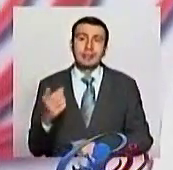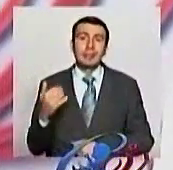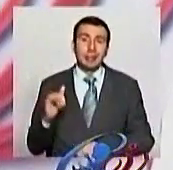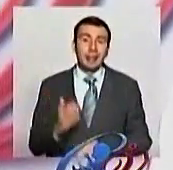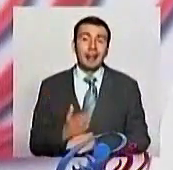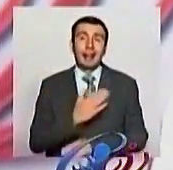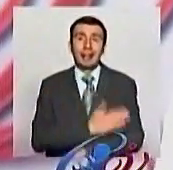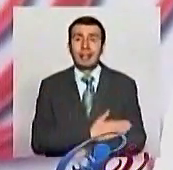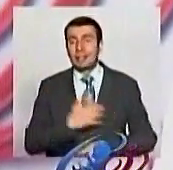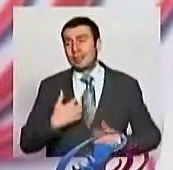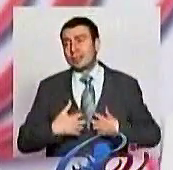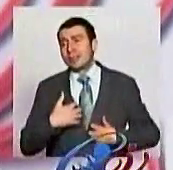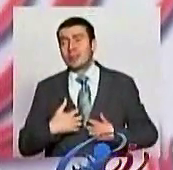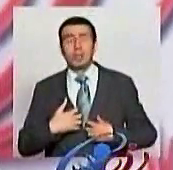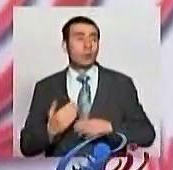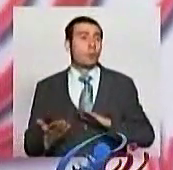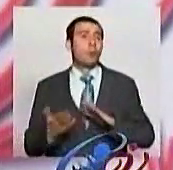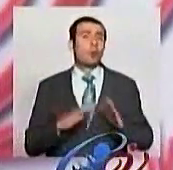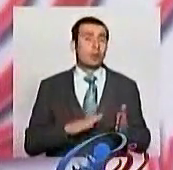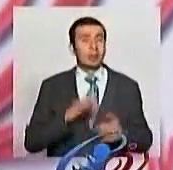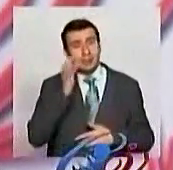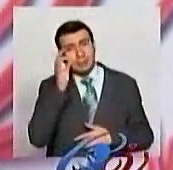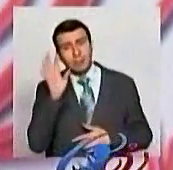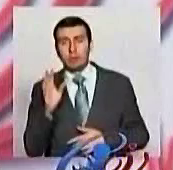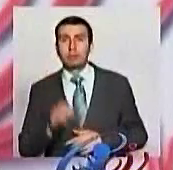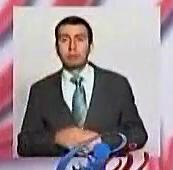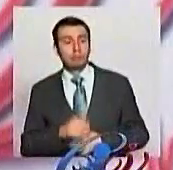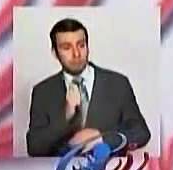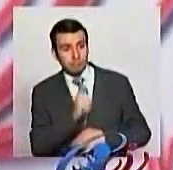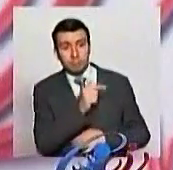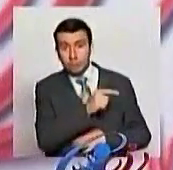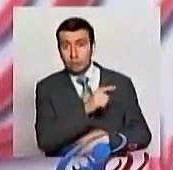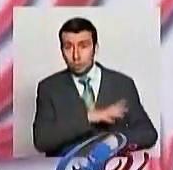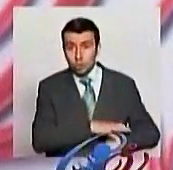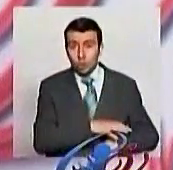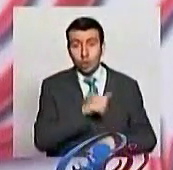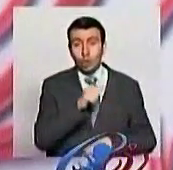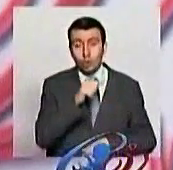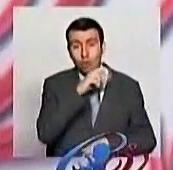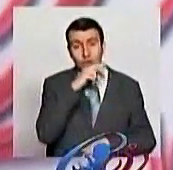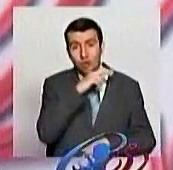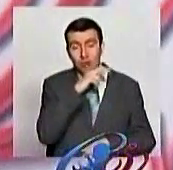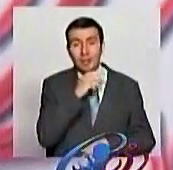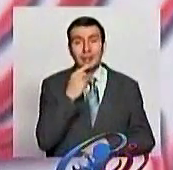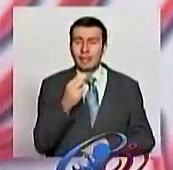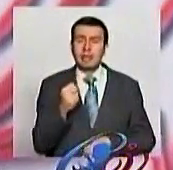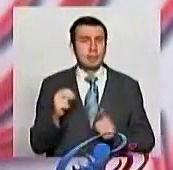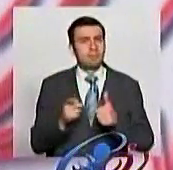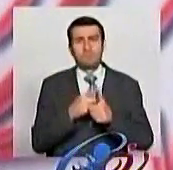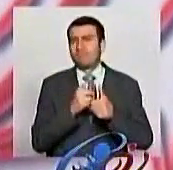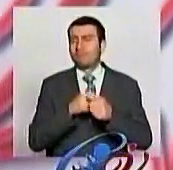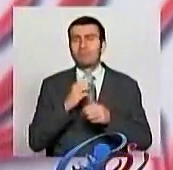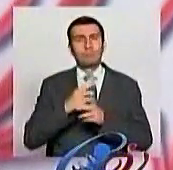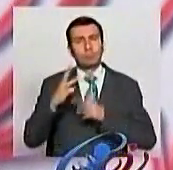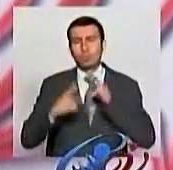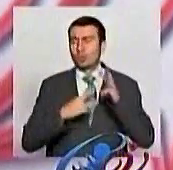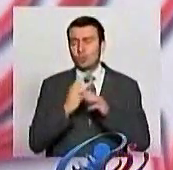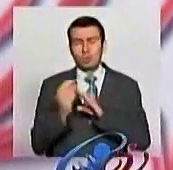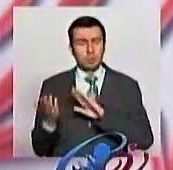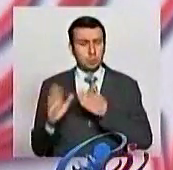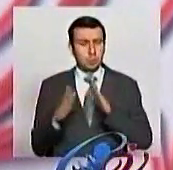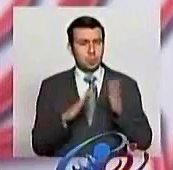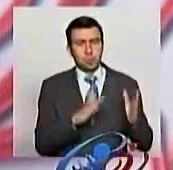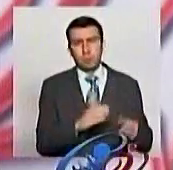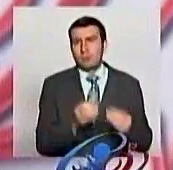miedo a morir porque, por lo que decía el doctor Rojas, tiene un índice de mortalidad muy alto esta enfermedad y por lo tanto